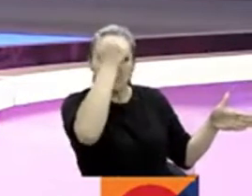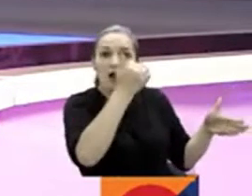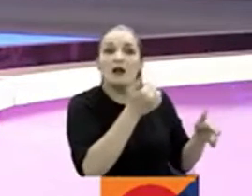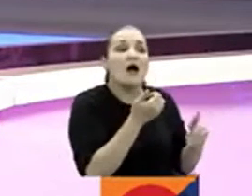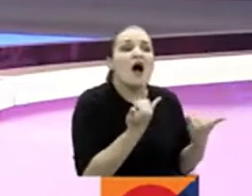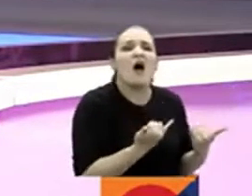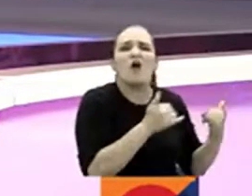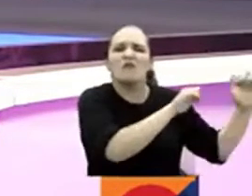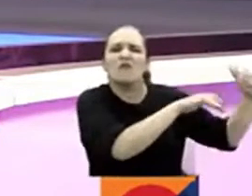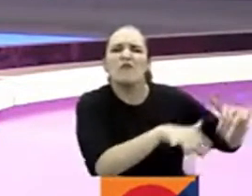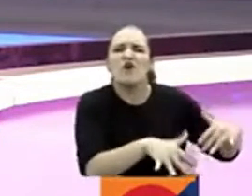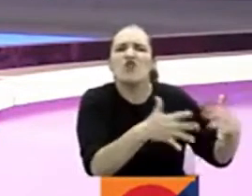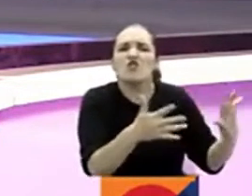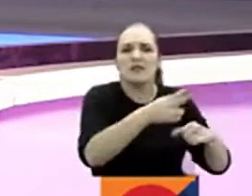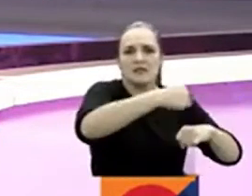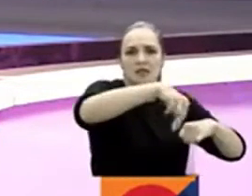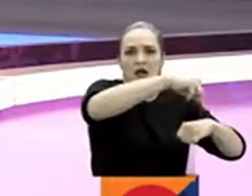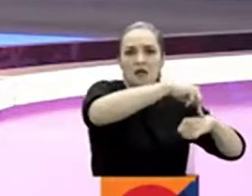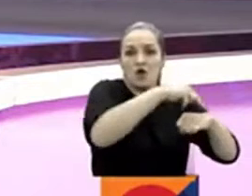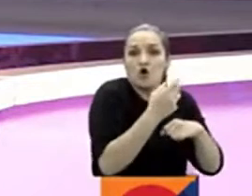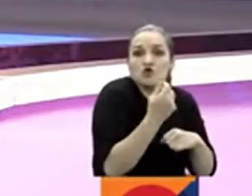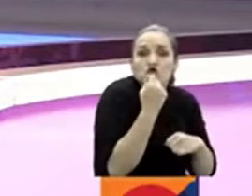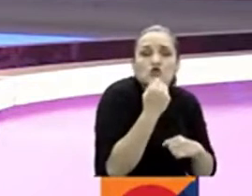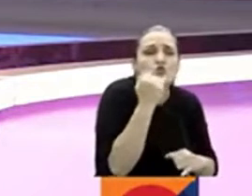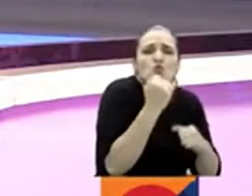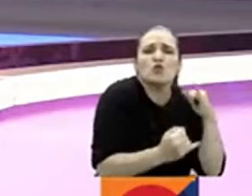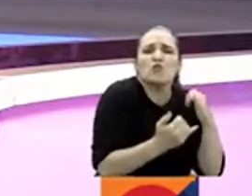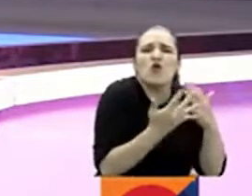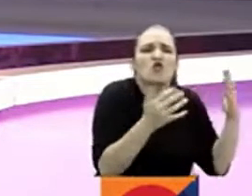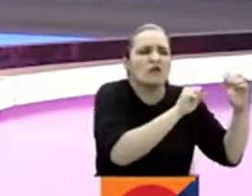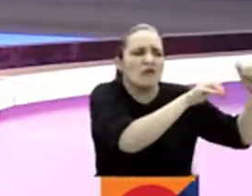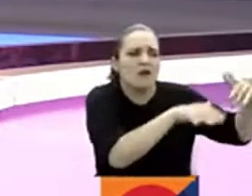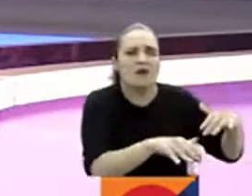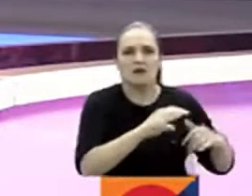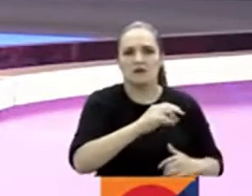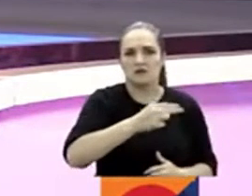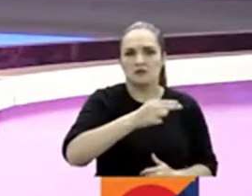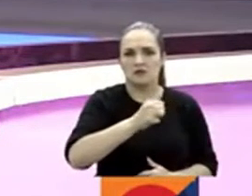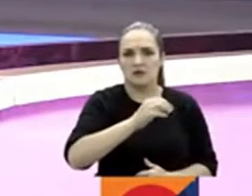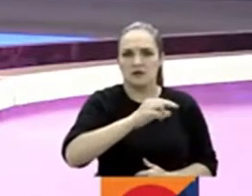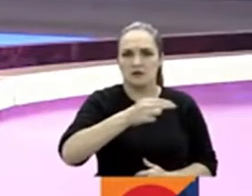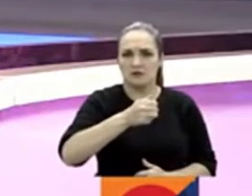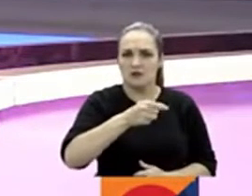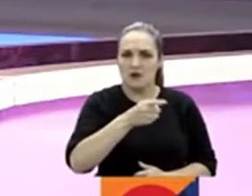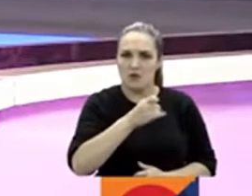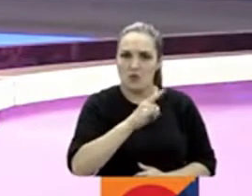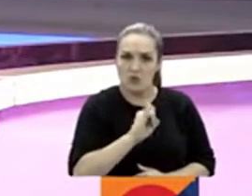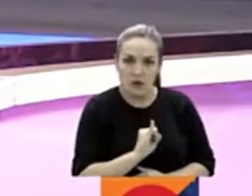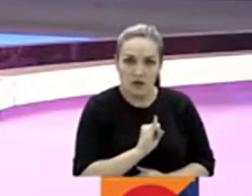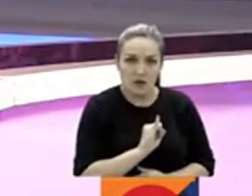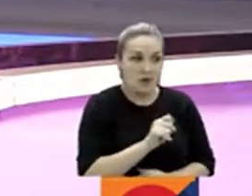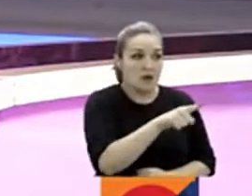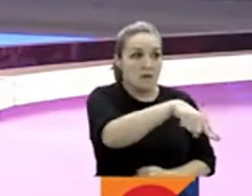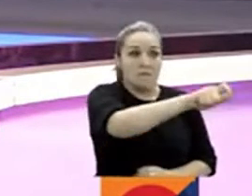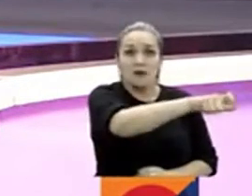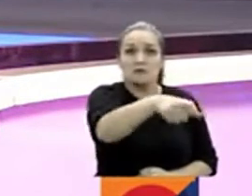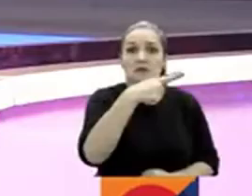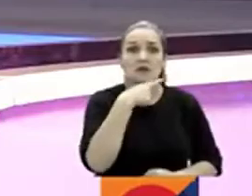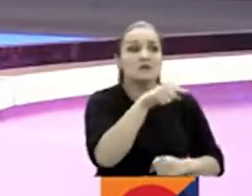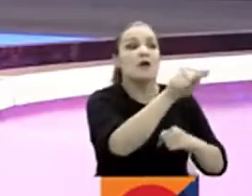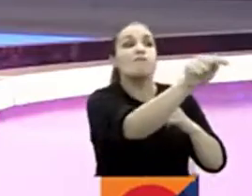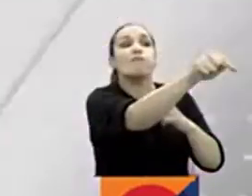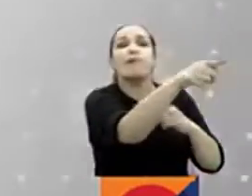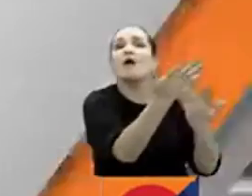reciente ocurrió en Chachagüí. La comunidad reporta escasez de gas y gasolina. Diego Burgos, periodista de Radio Nacional, nos amplía la